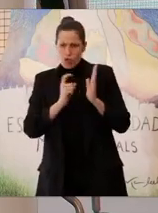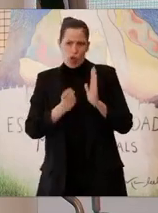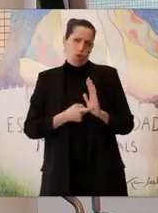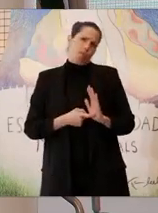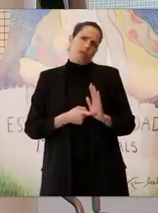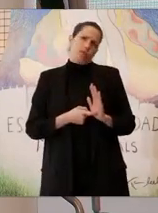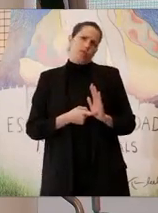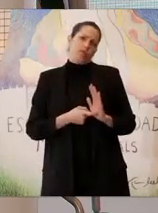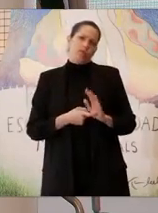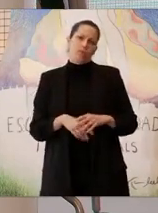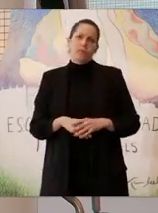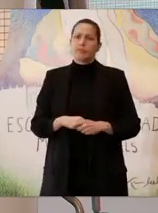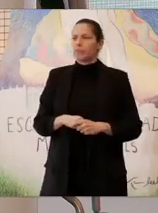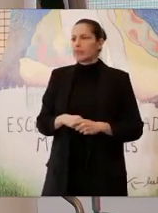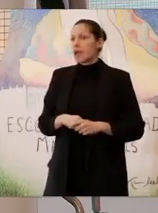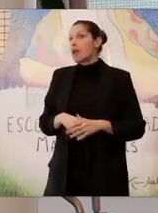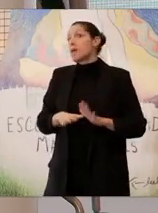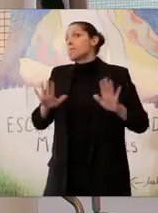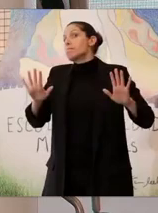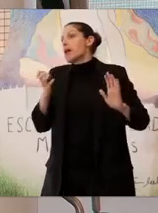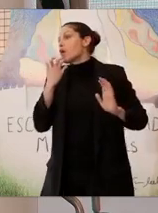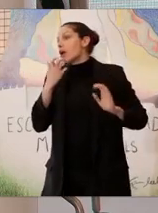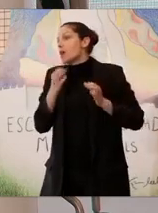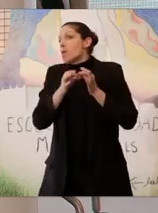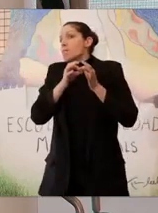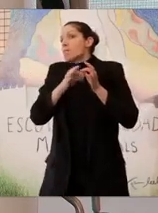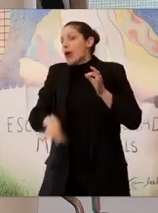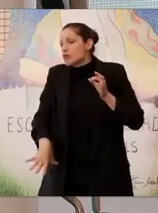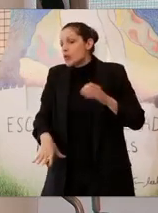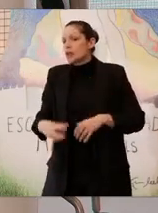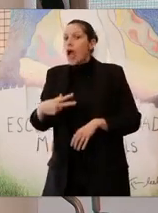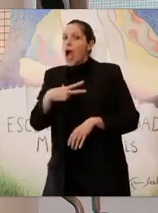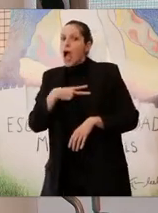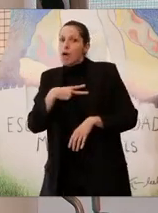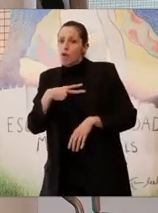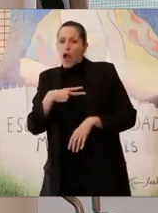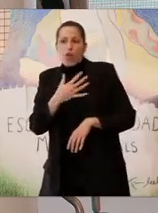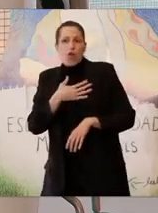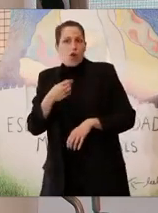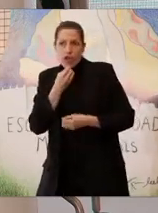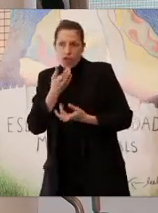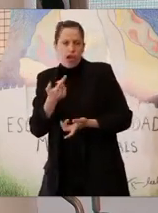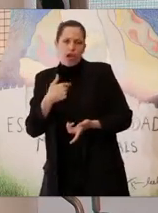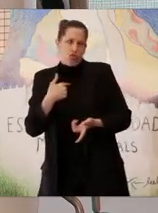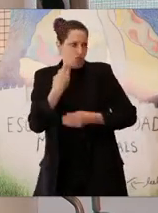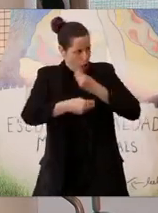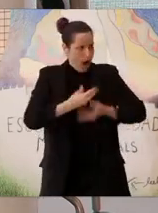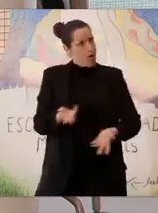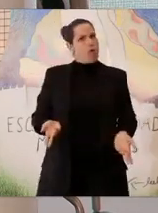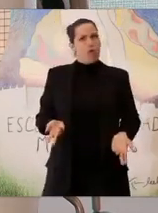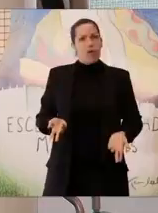lo que hay en el procedimiento. Pero si tiene la mala suerte que tiene un abogado o una abogada que no ha caído en ese detalle, ahí estoy yo para recordárselo. Como tiene derecho a conocer